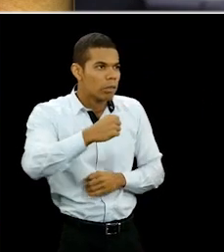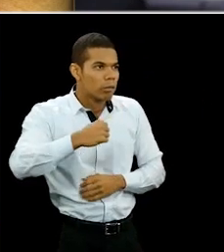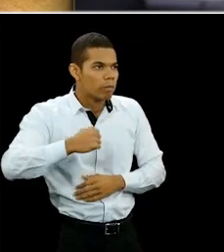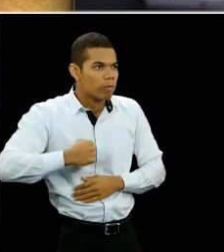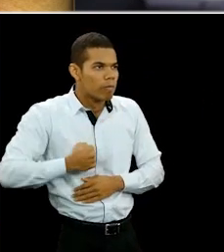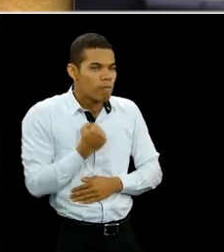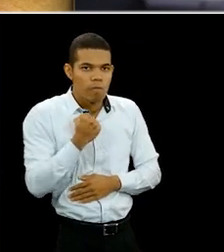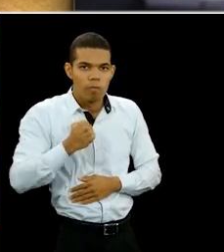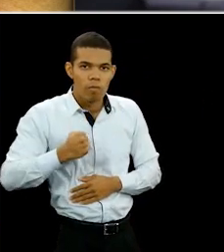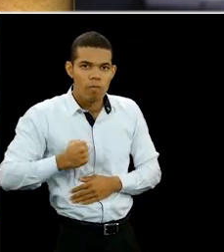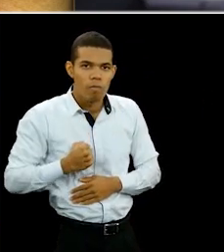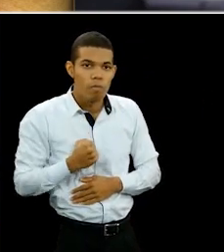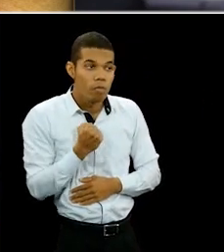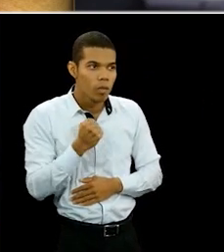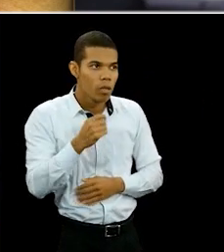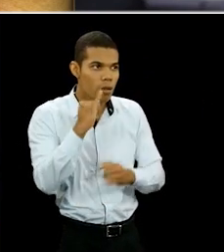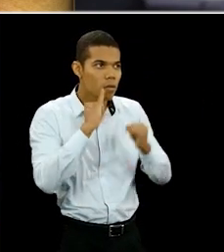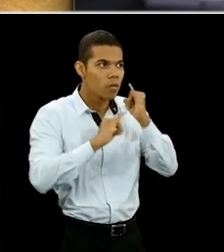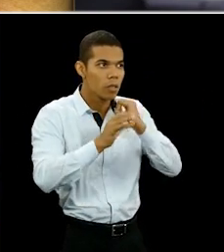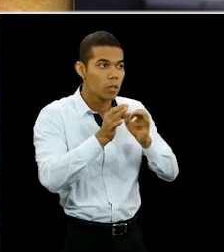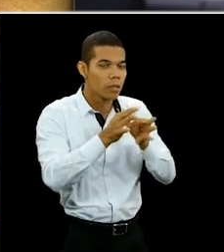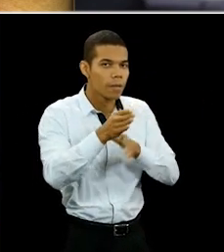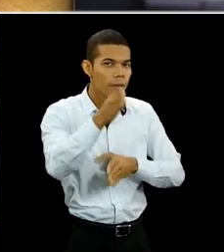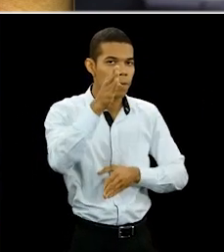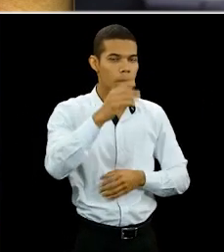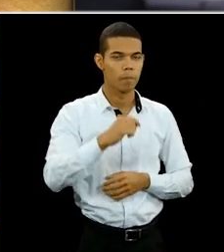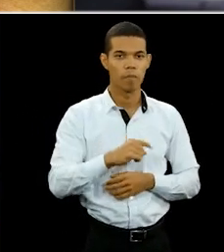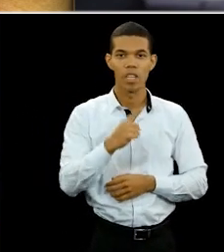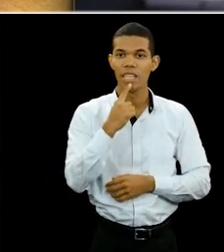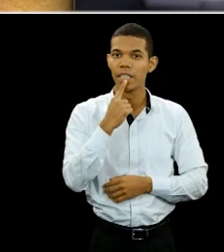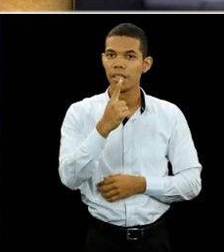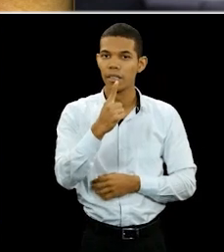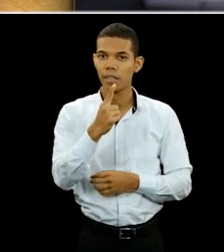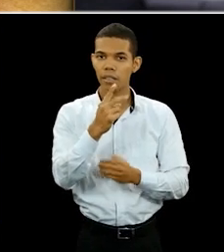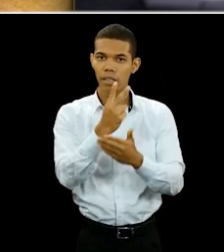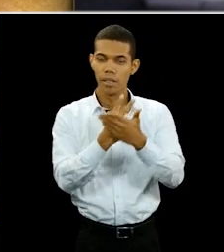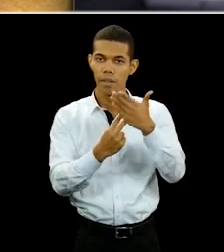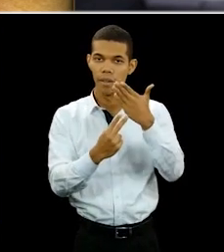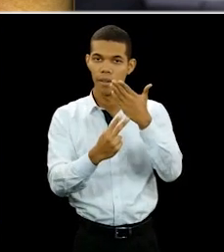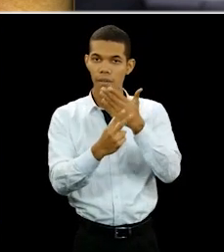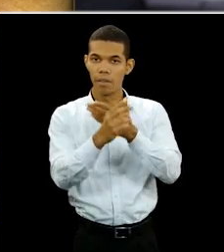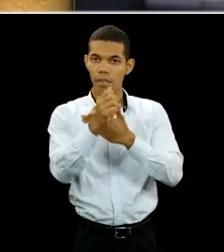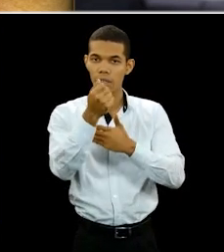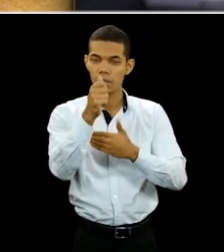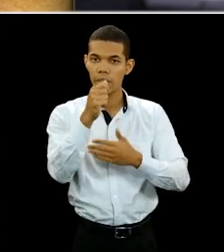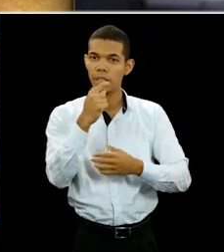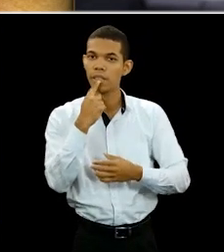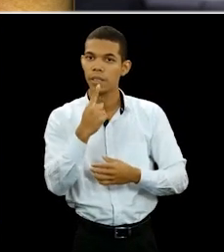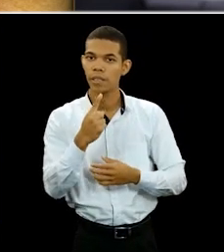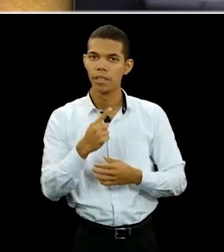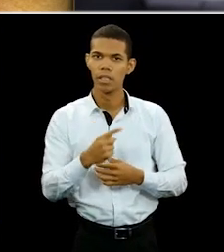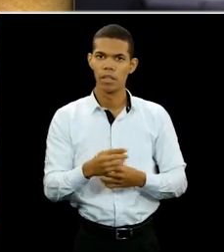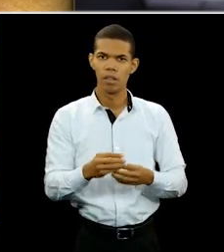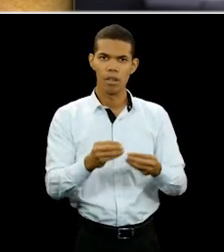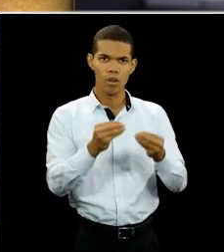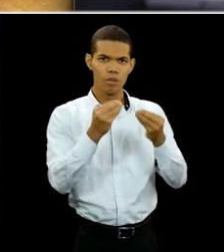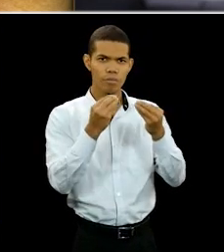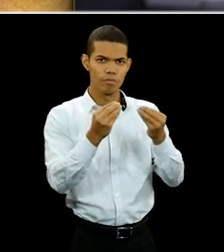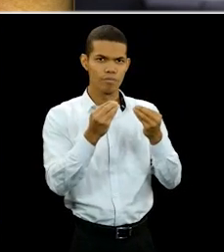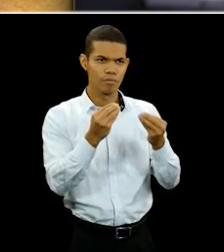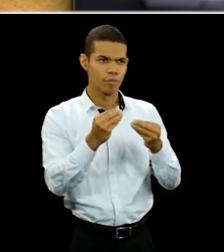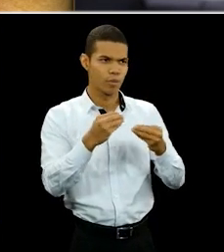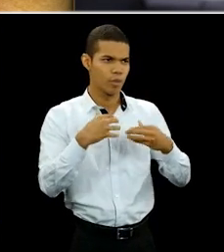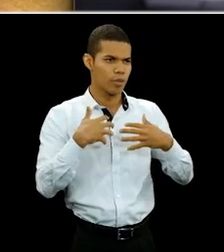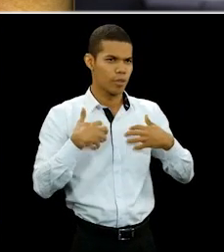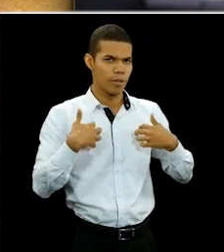abominaciones verso 10 entré pues y miré y aquí toda forma de reptiles y bestias abominables y todos